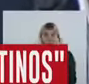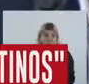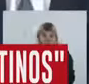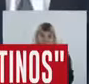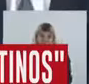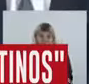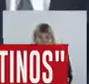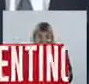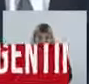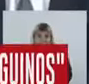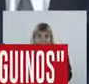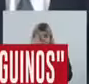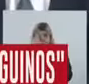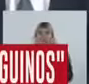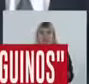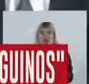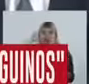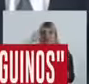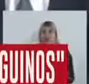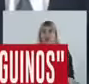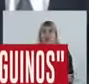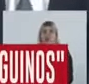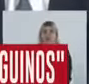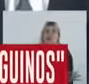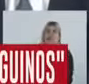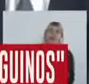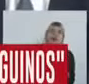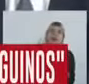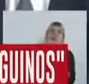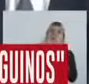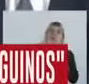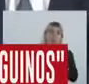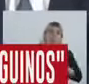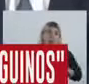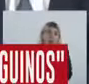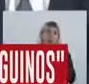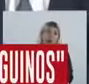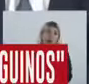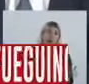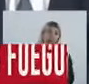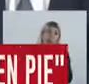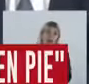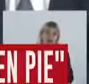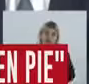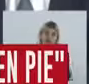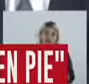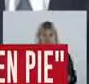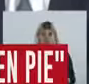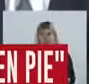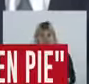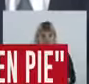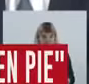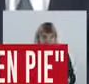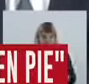pensaba, todos creían que nadie iba a terminar de construir esa ruta. La construimos. Pero la realidad es que